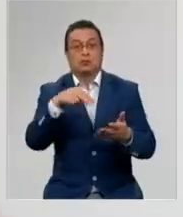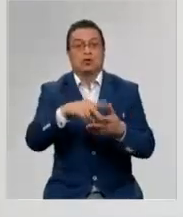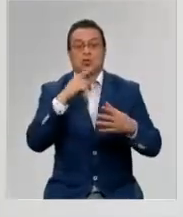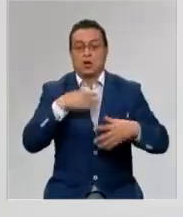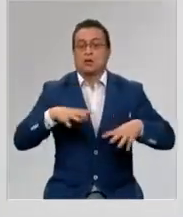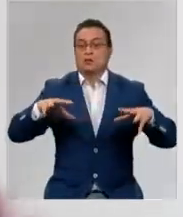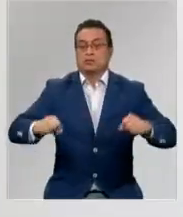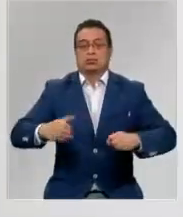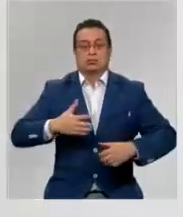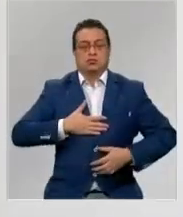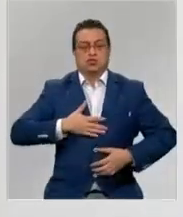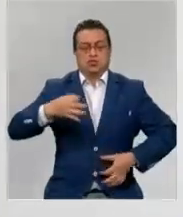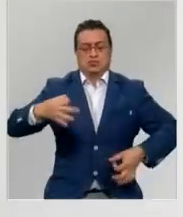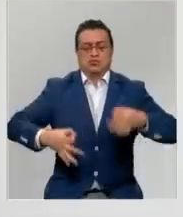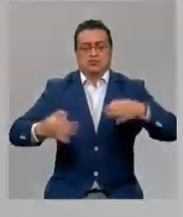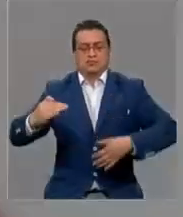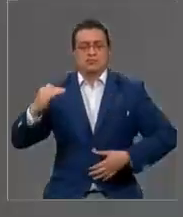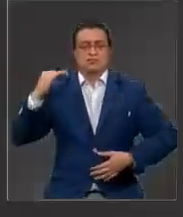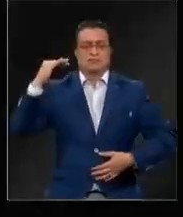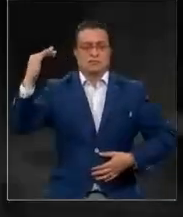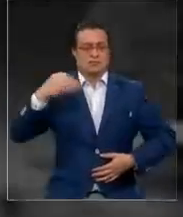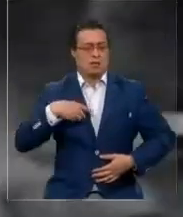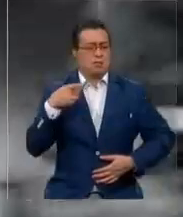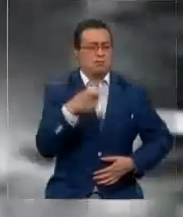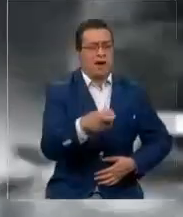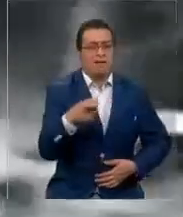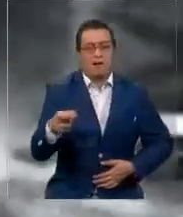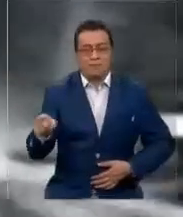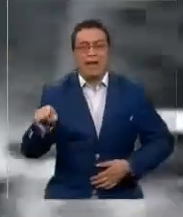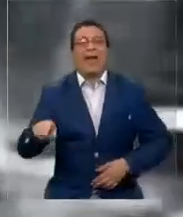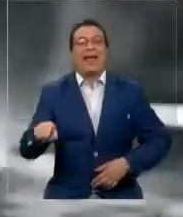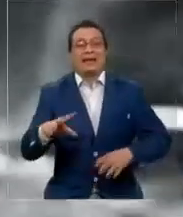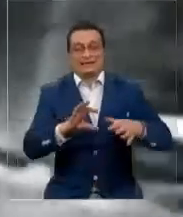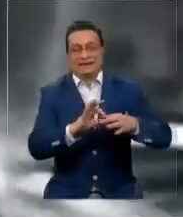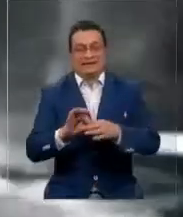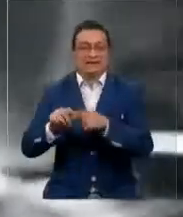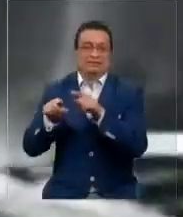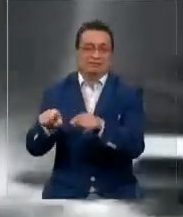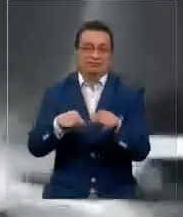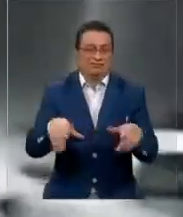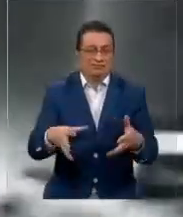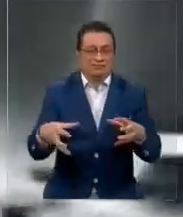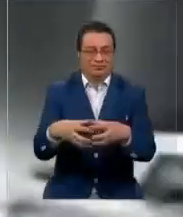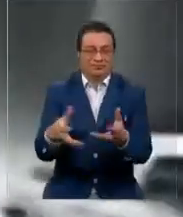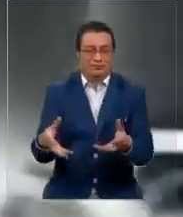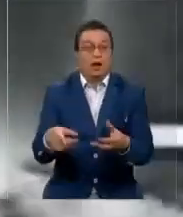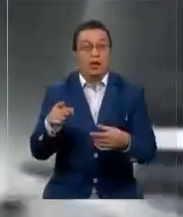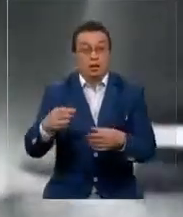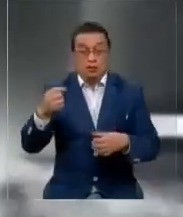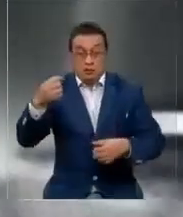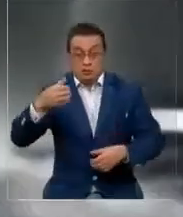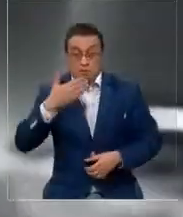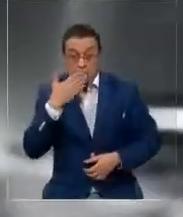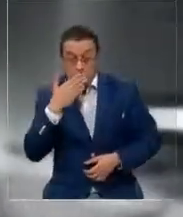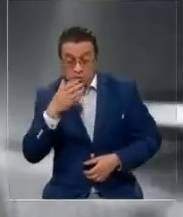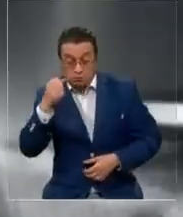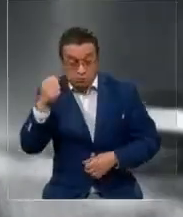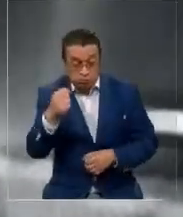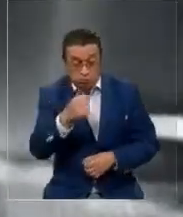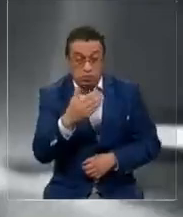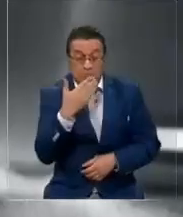quienes ejercen la justicia, restablecen el orden. Lo cierto es que ahora la Brigada de Homicidios sigue trabajando para dar con el